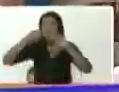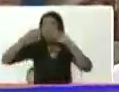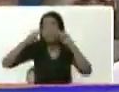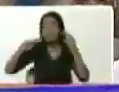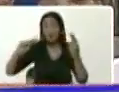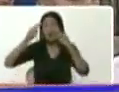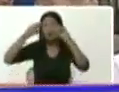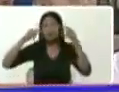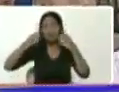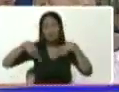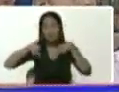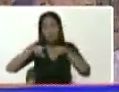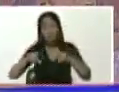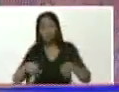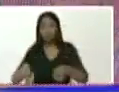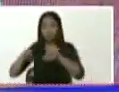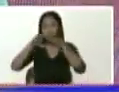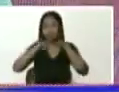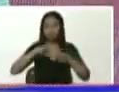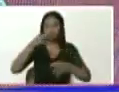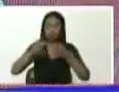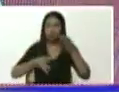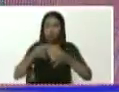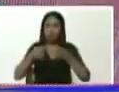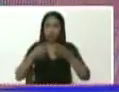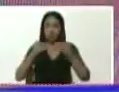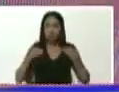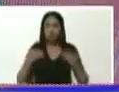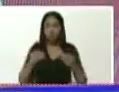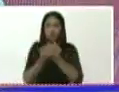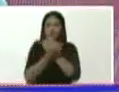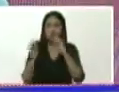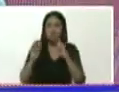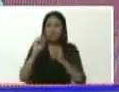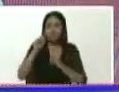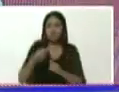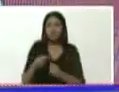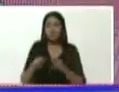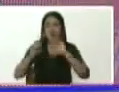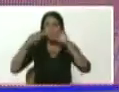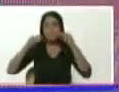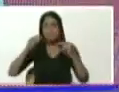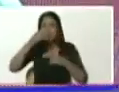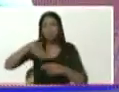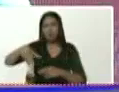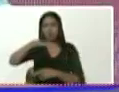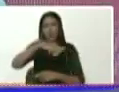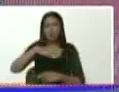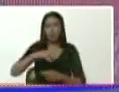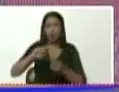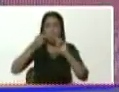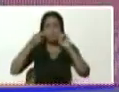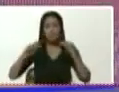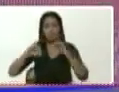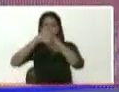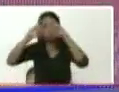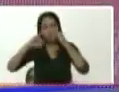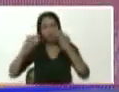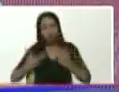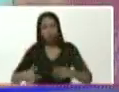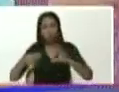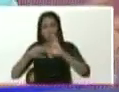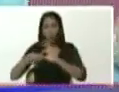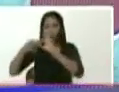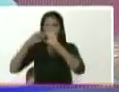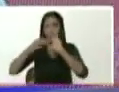La paz con igualdad, la paz con justicia, la paz con independencia, la paz con pueblo, la paz con felicidad, la paz